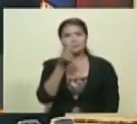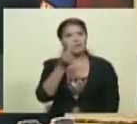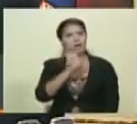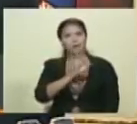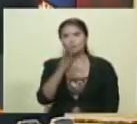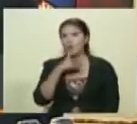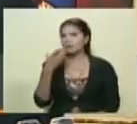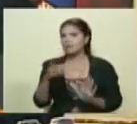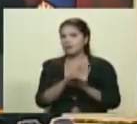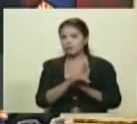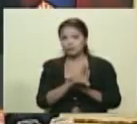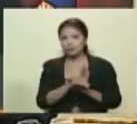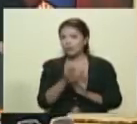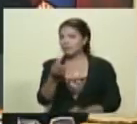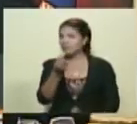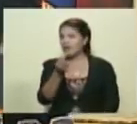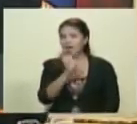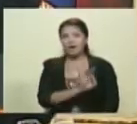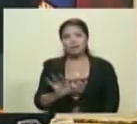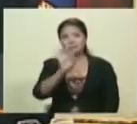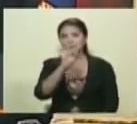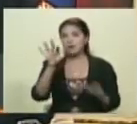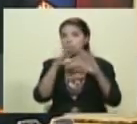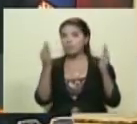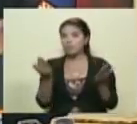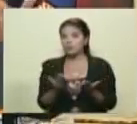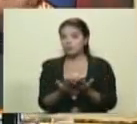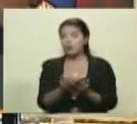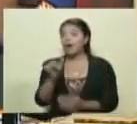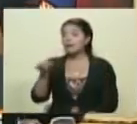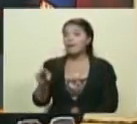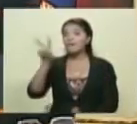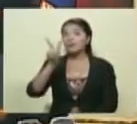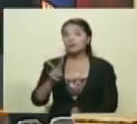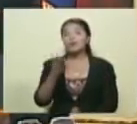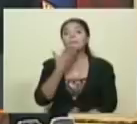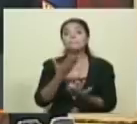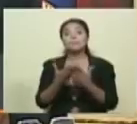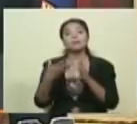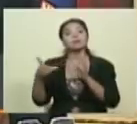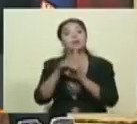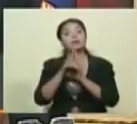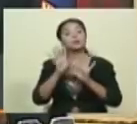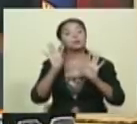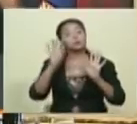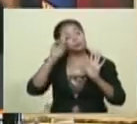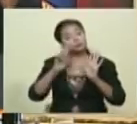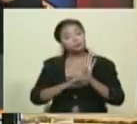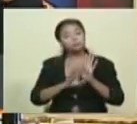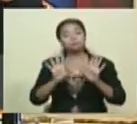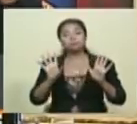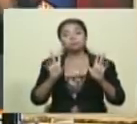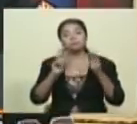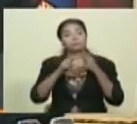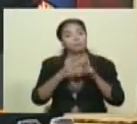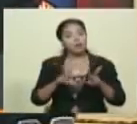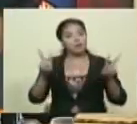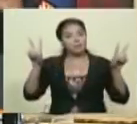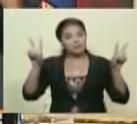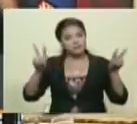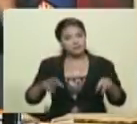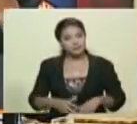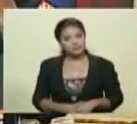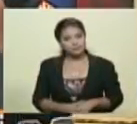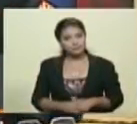derecho. Nadie en el mundo. No, Venezuela reclama su derecho a la paz, a